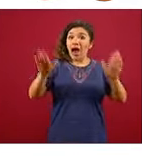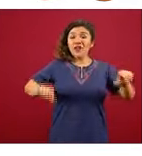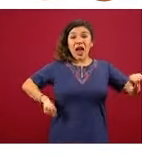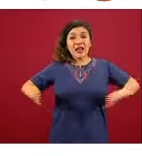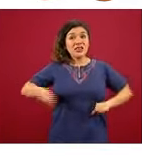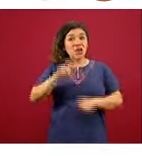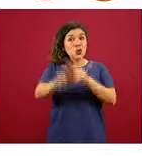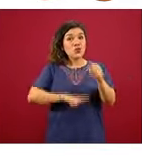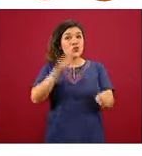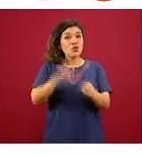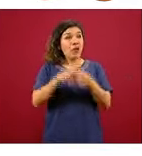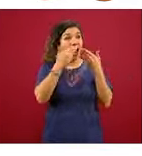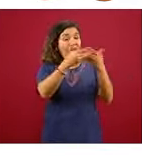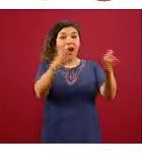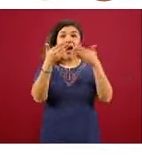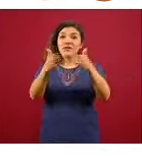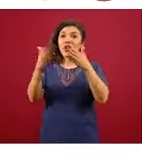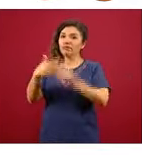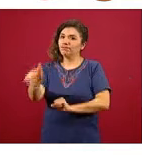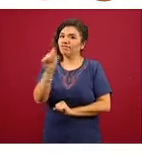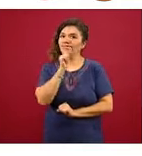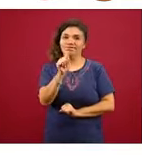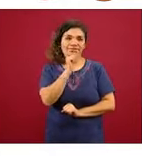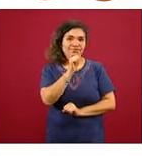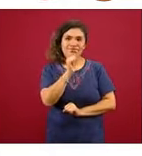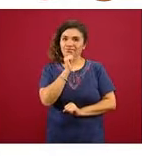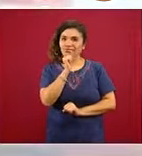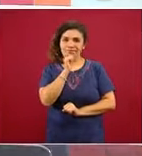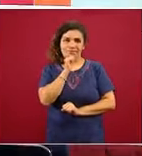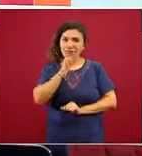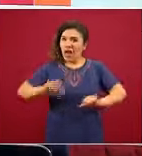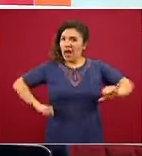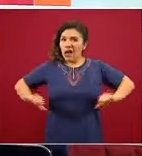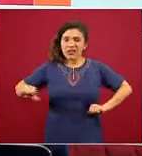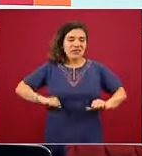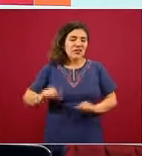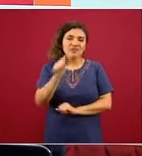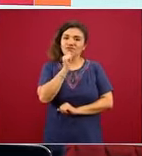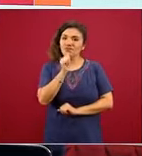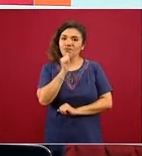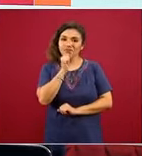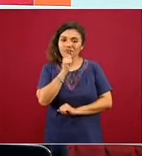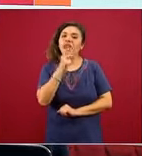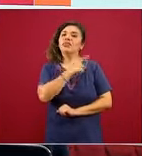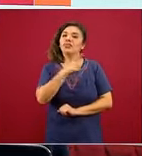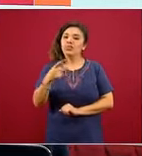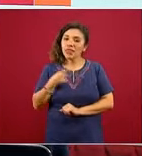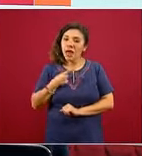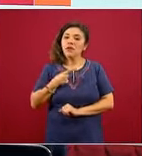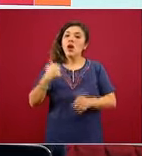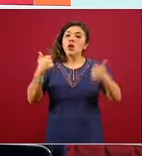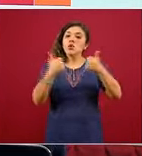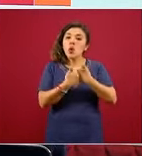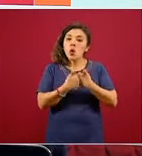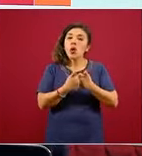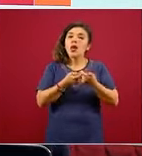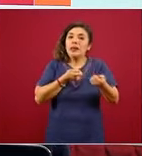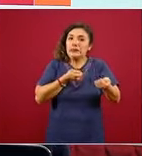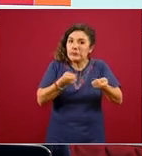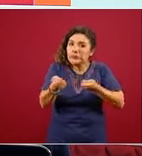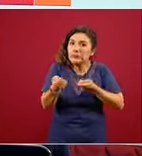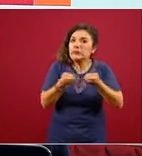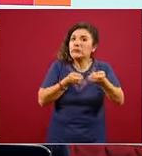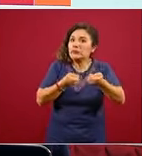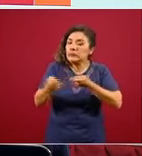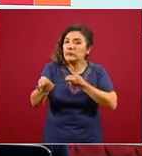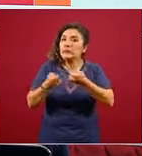reactivación de todos los espacios públicos y una reactivación de todas las actividades. No, hay que hacerlo en la medida de lo posible,